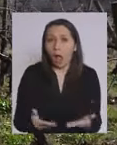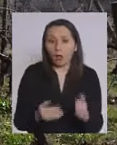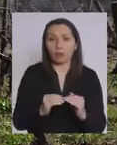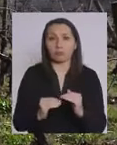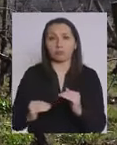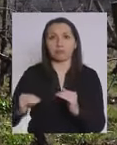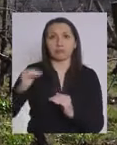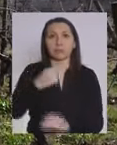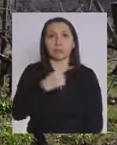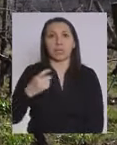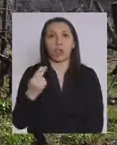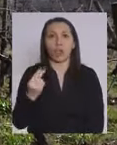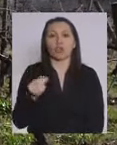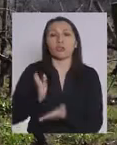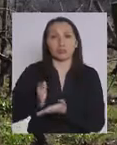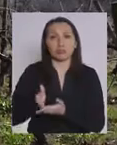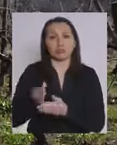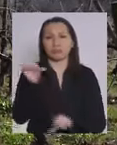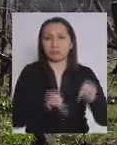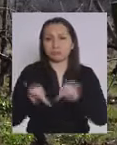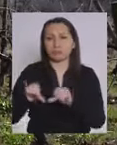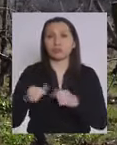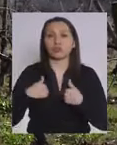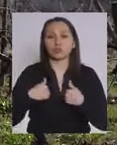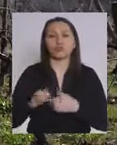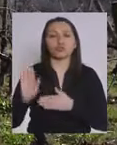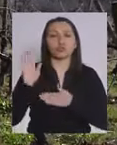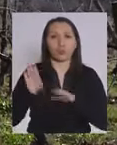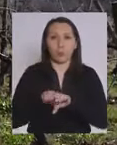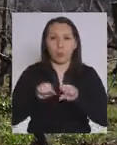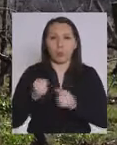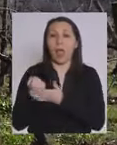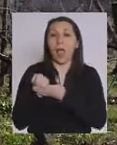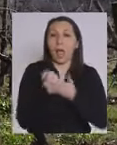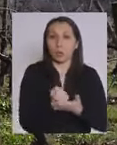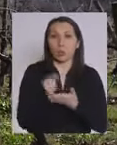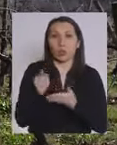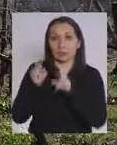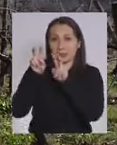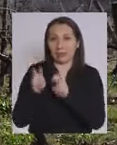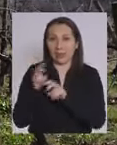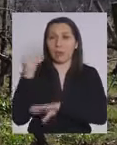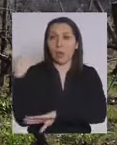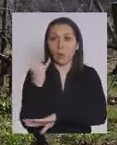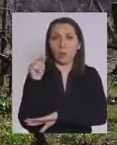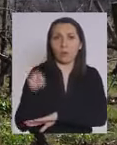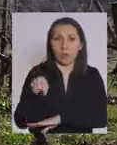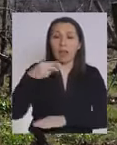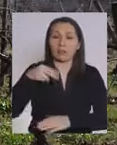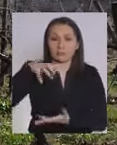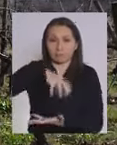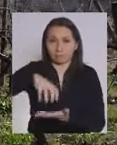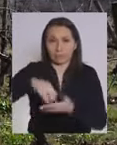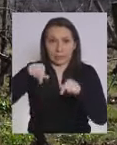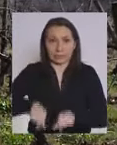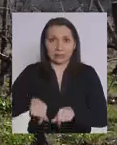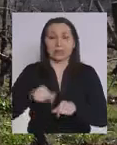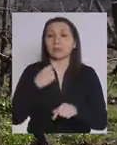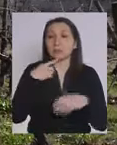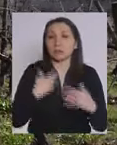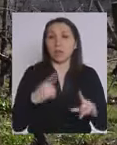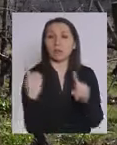12 laboratorios funcionando me comprometo a ayudar en este tema a las universidades locales he hablado